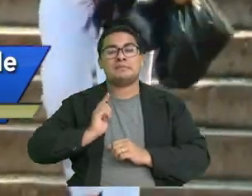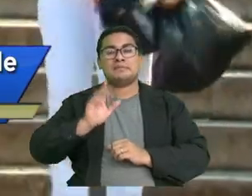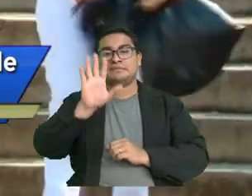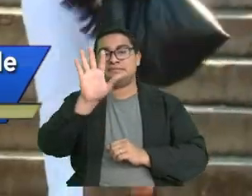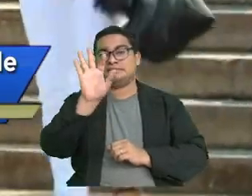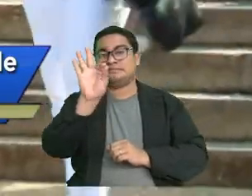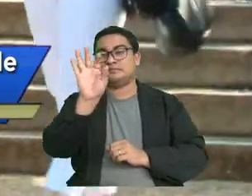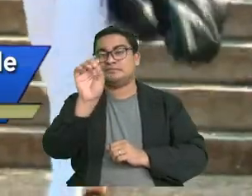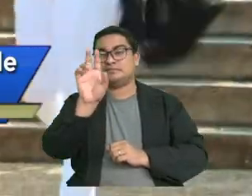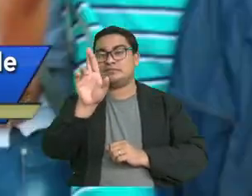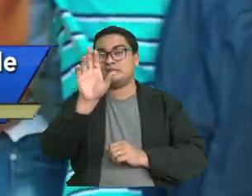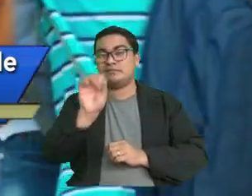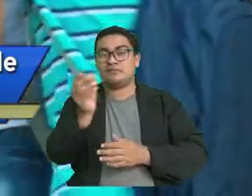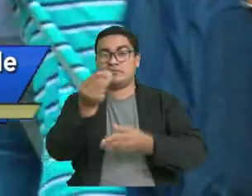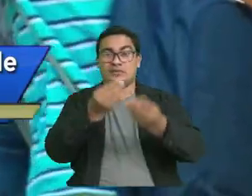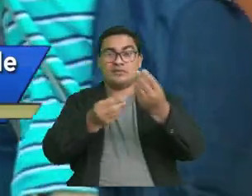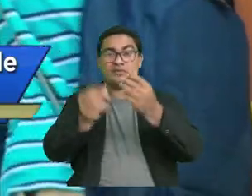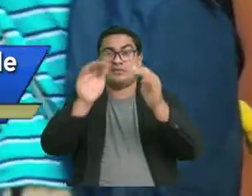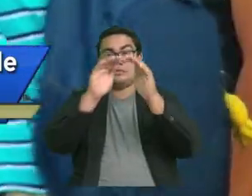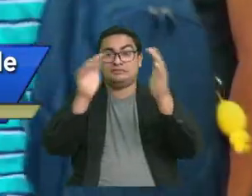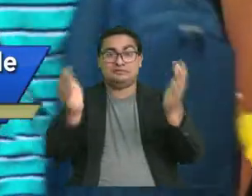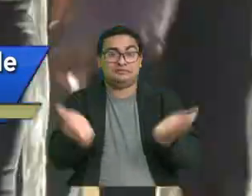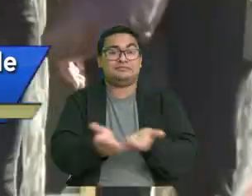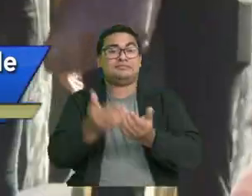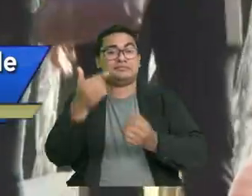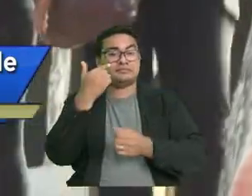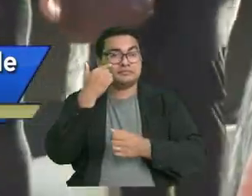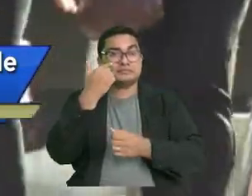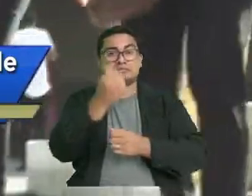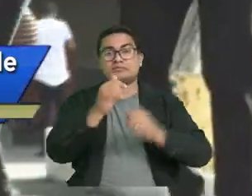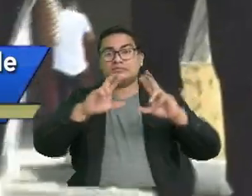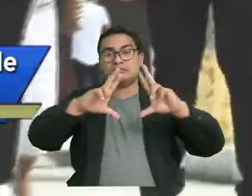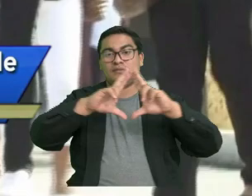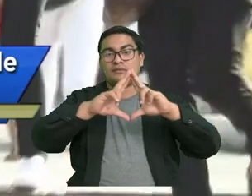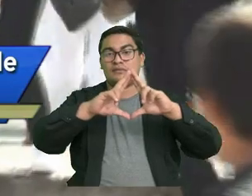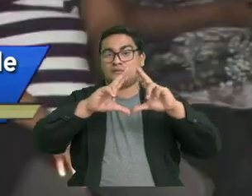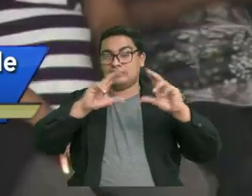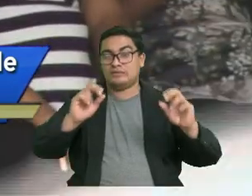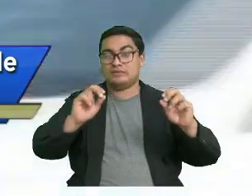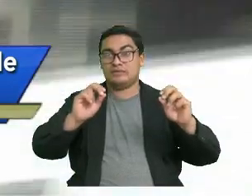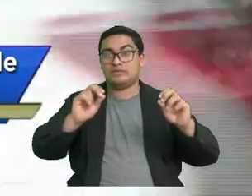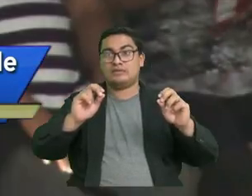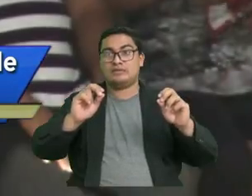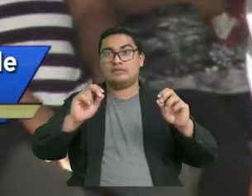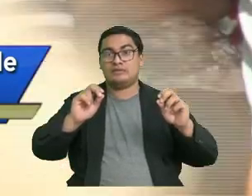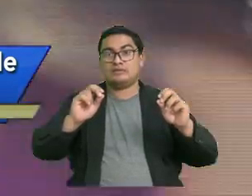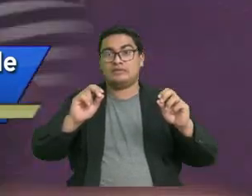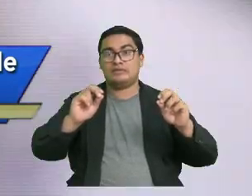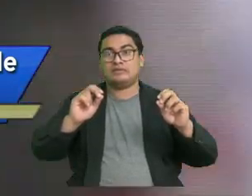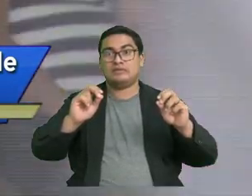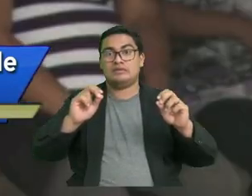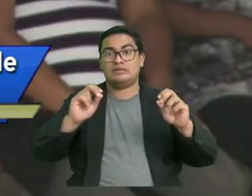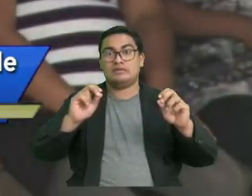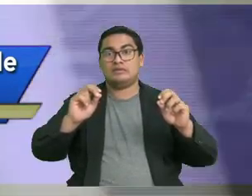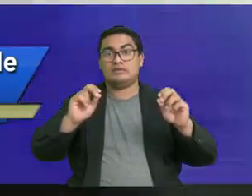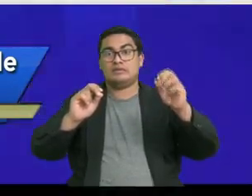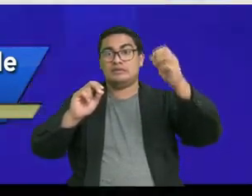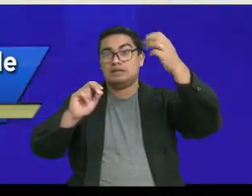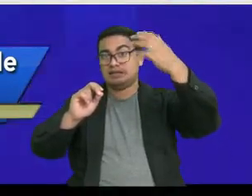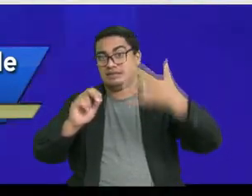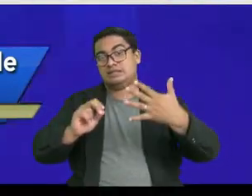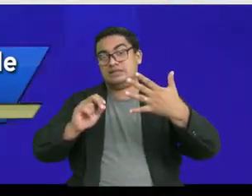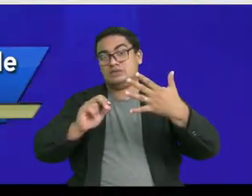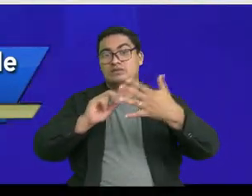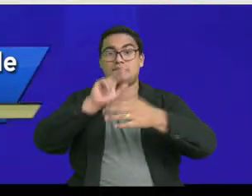Foro Económico Mundial que ubica a Nicaragua en el quinto